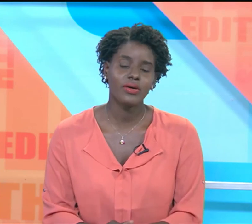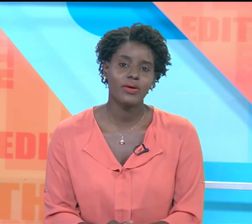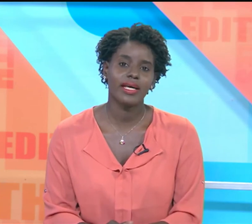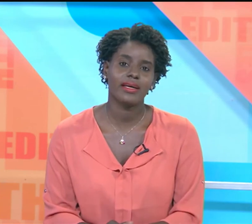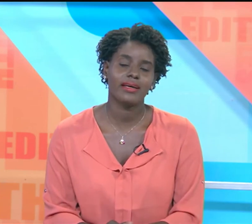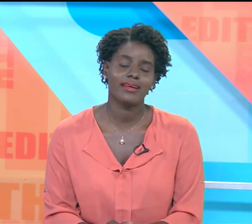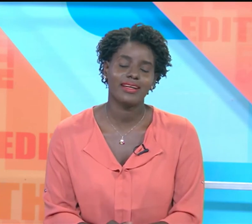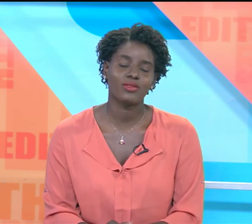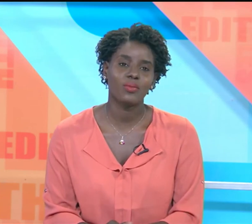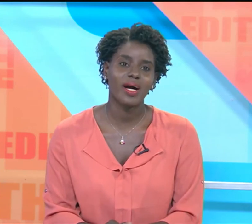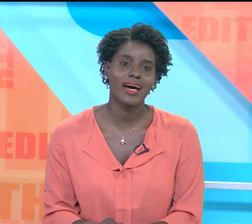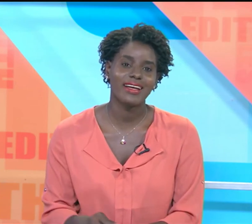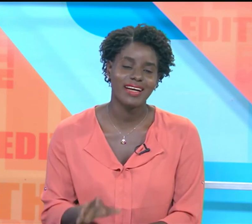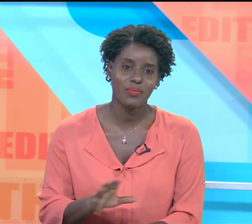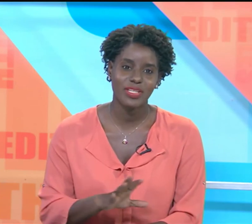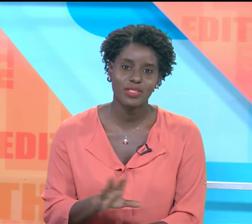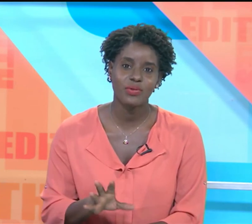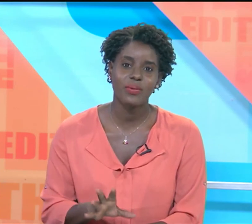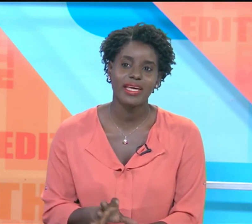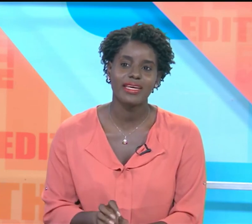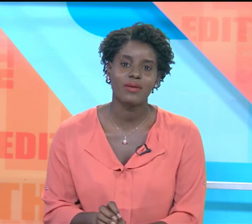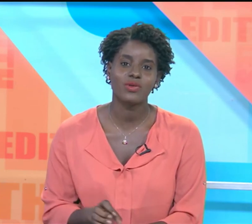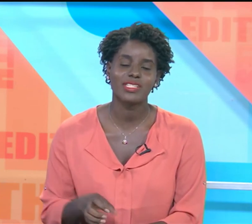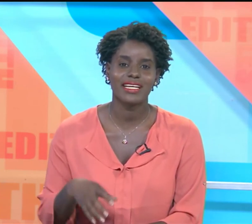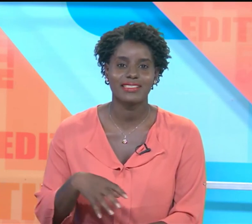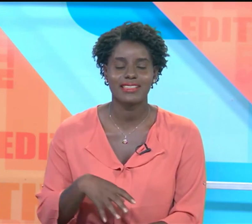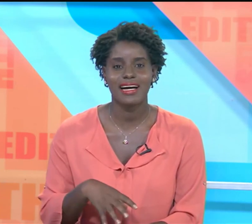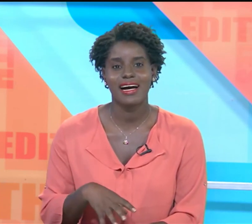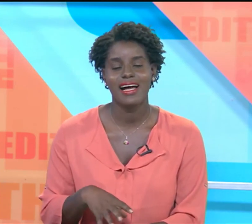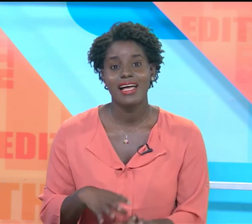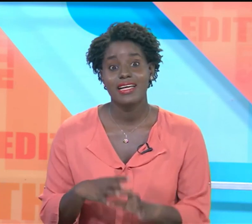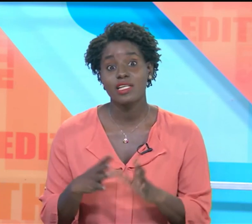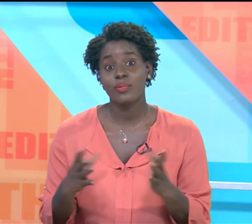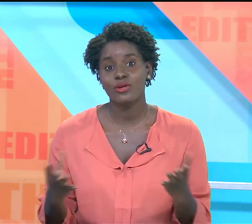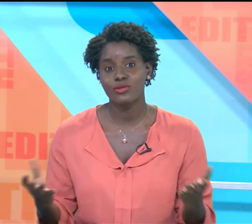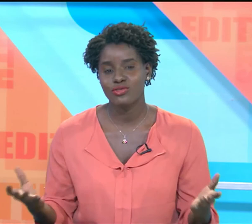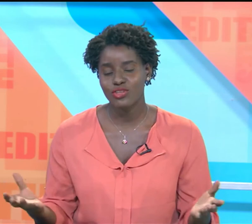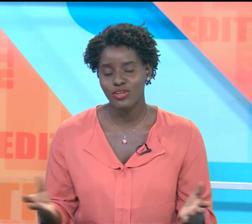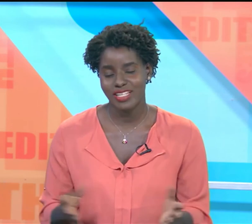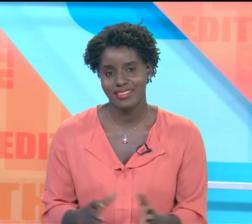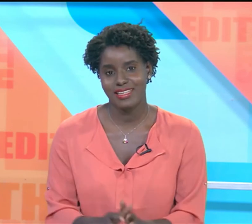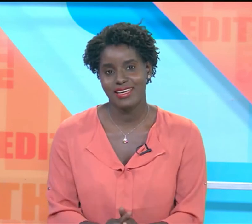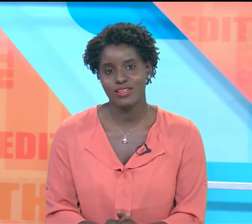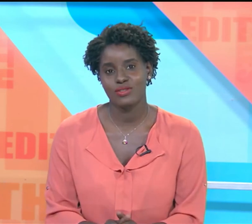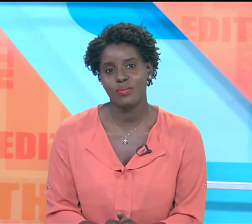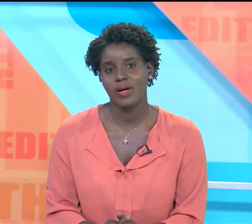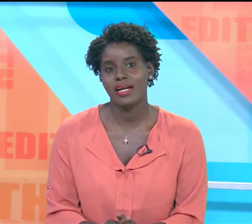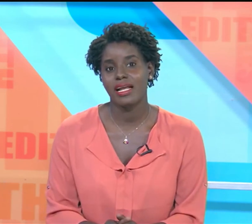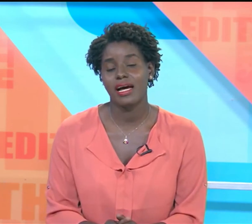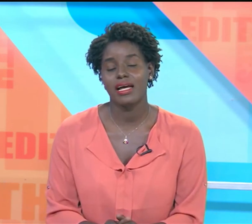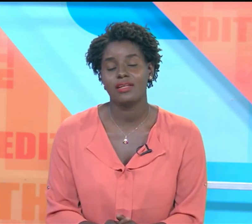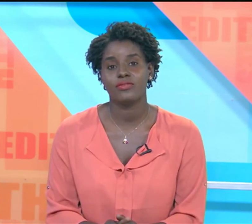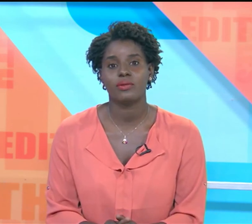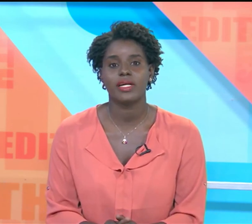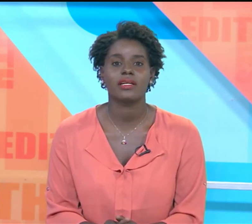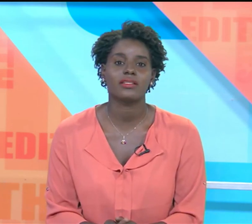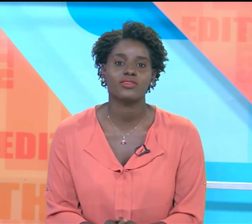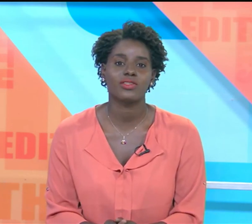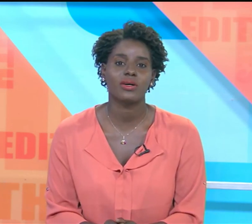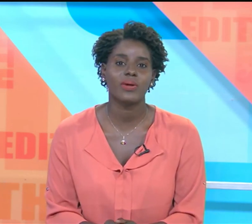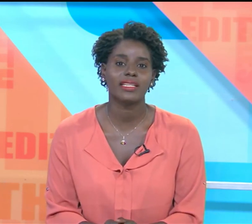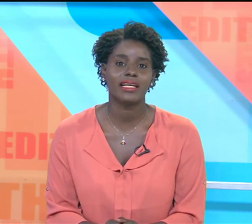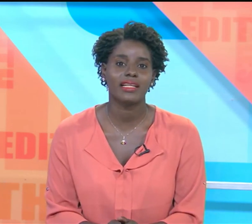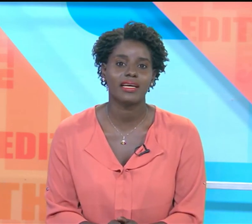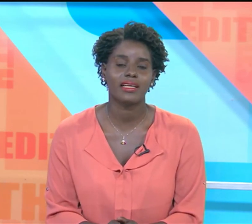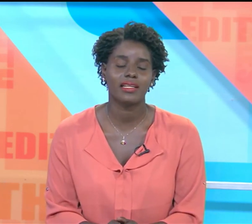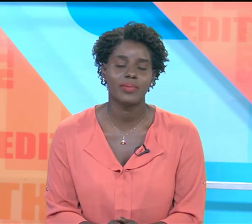quiero retomar, al principio veíamos esa producción que se hizo para el informe de rendición